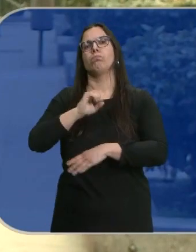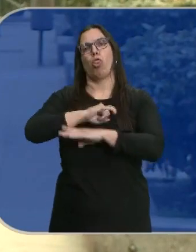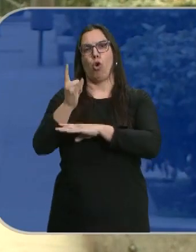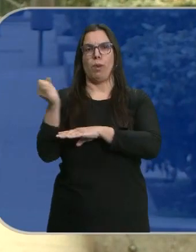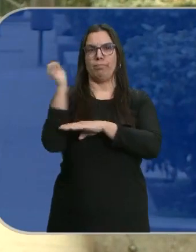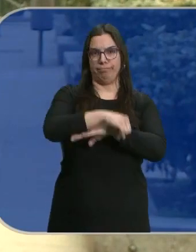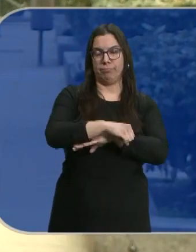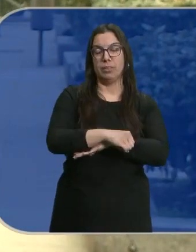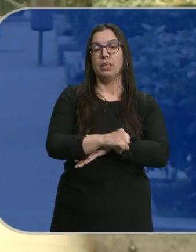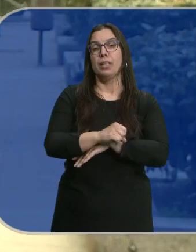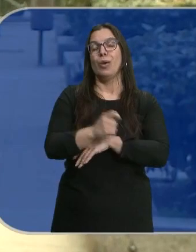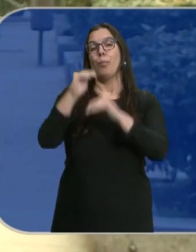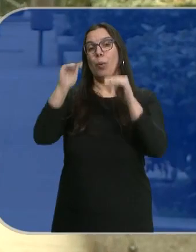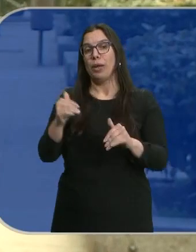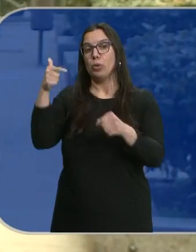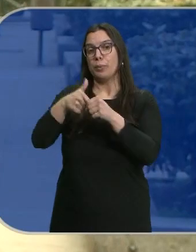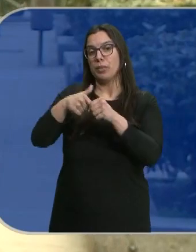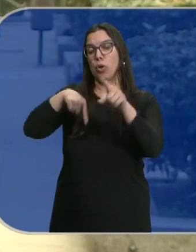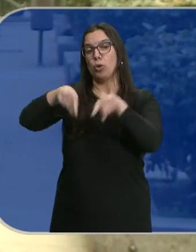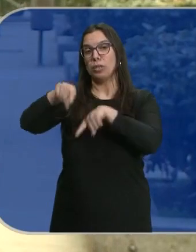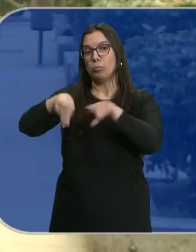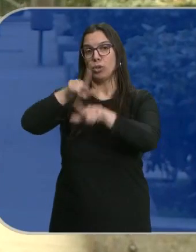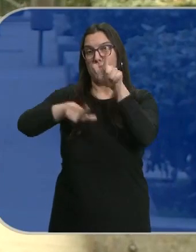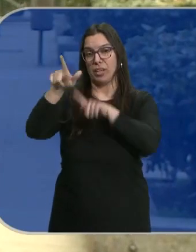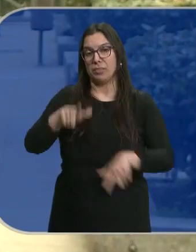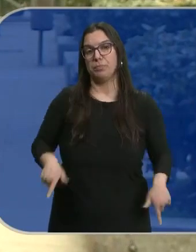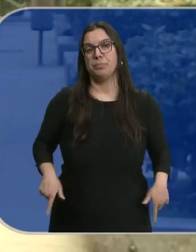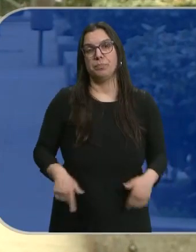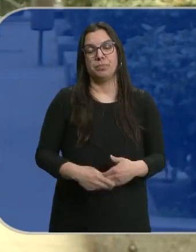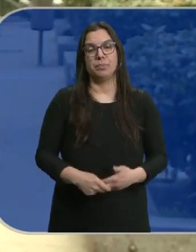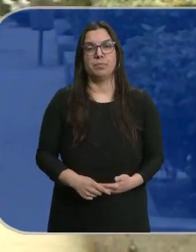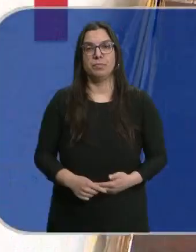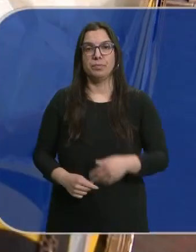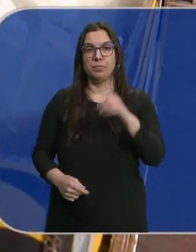Por contra, han dado un respiro los carburantes y el transporte de viajeros.